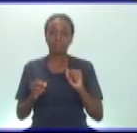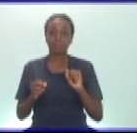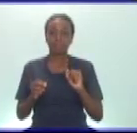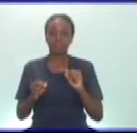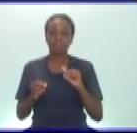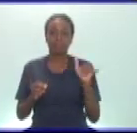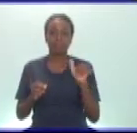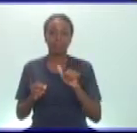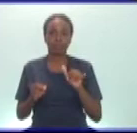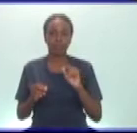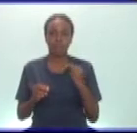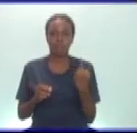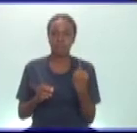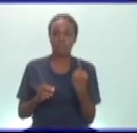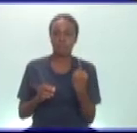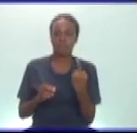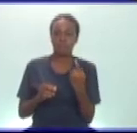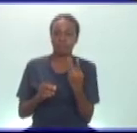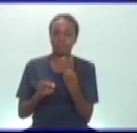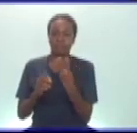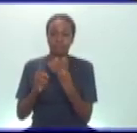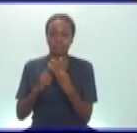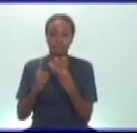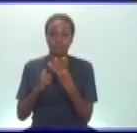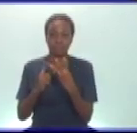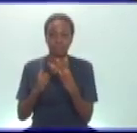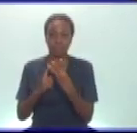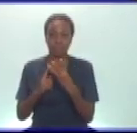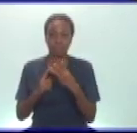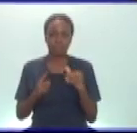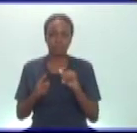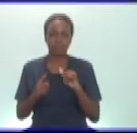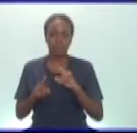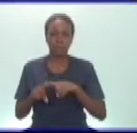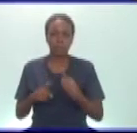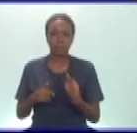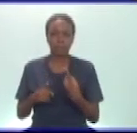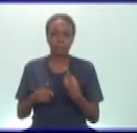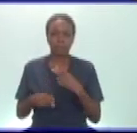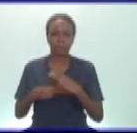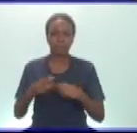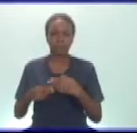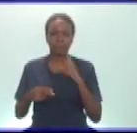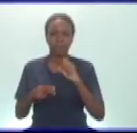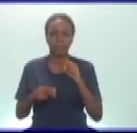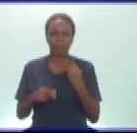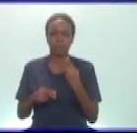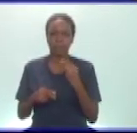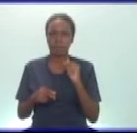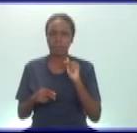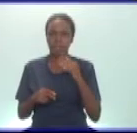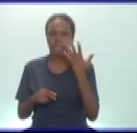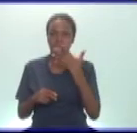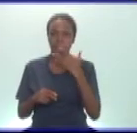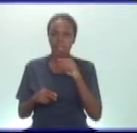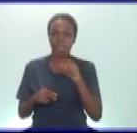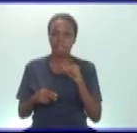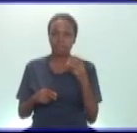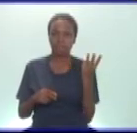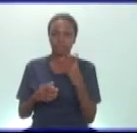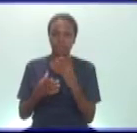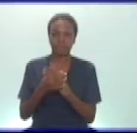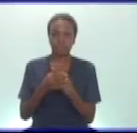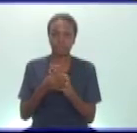sujeto también. Y el Homero que lo antecede también, porque quien inventó eso fue Homero. Realizan los tres la acción verbal